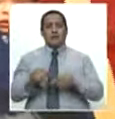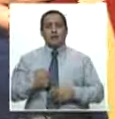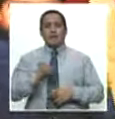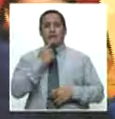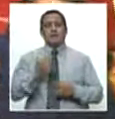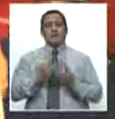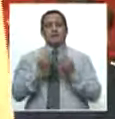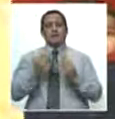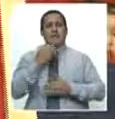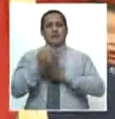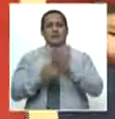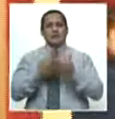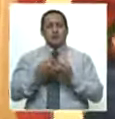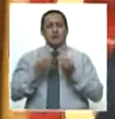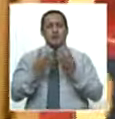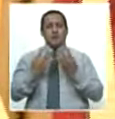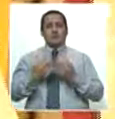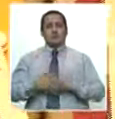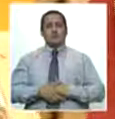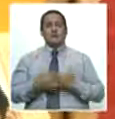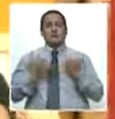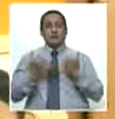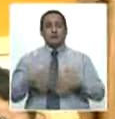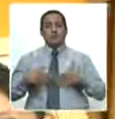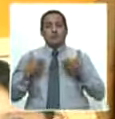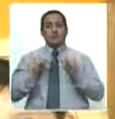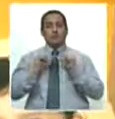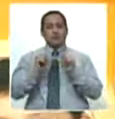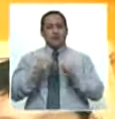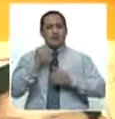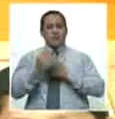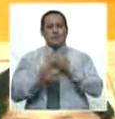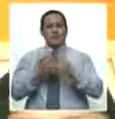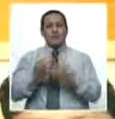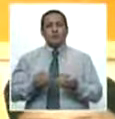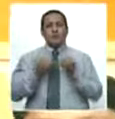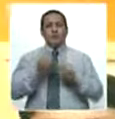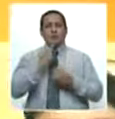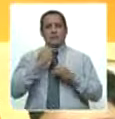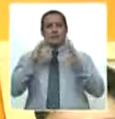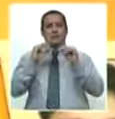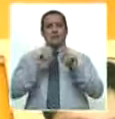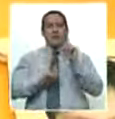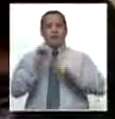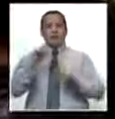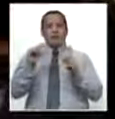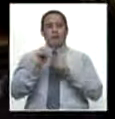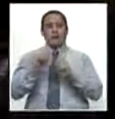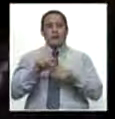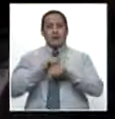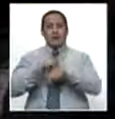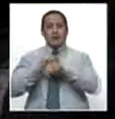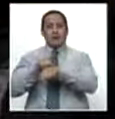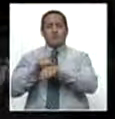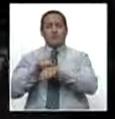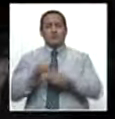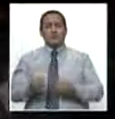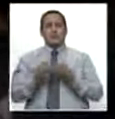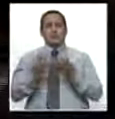avanzando bastante, ¿diendes?, y seguimos continuando, porque él ya está hablando algunas palabras fluidamente.